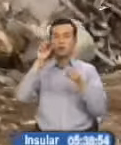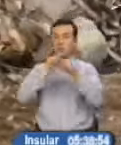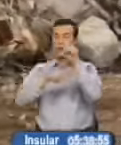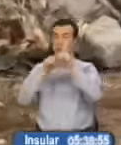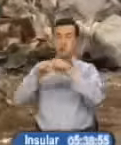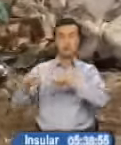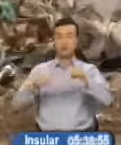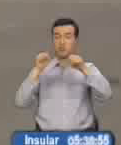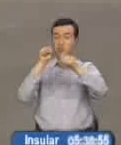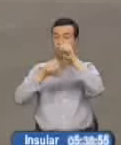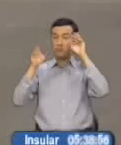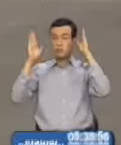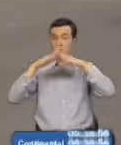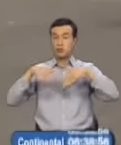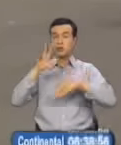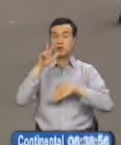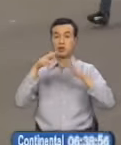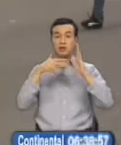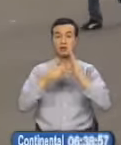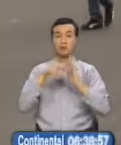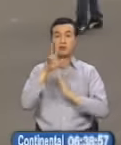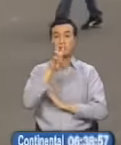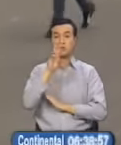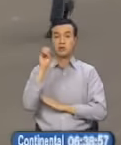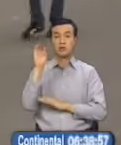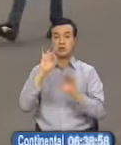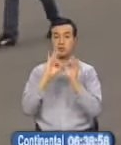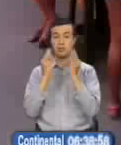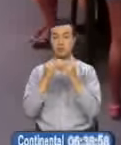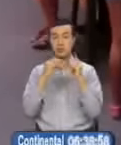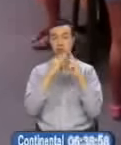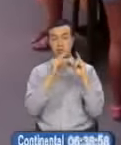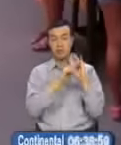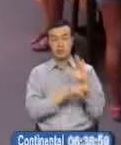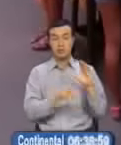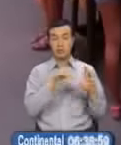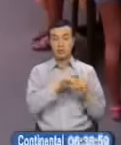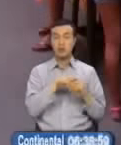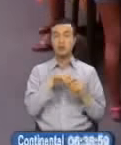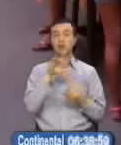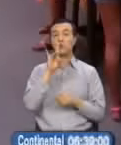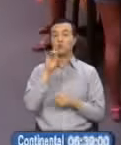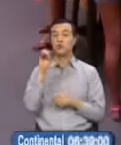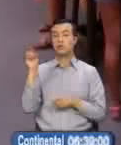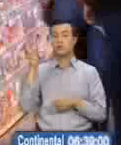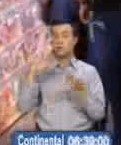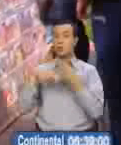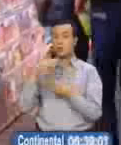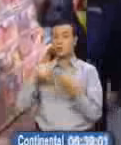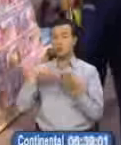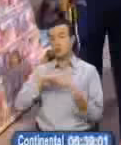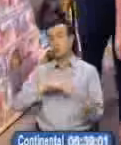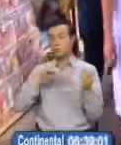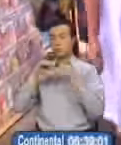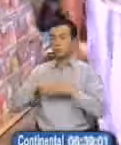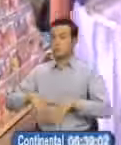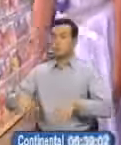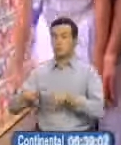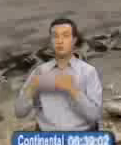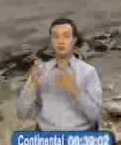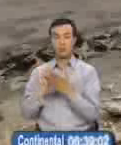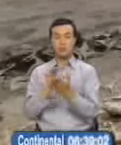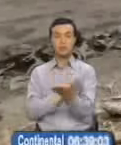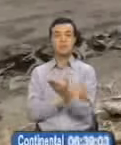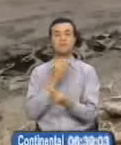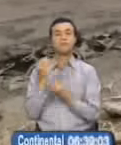por el terremoto, quedando 3.600 familias en los albergues y más de 800 comerciantes desplazados del lugar. Ahora, mediante